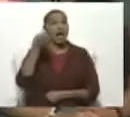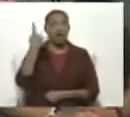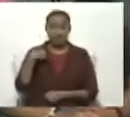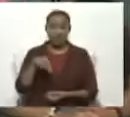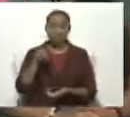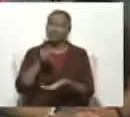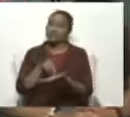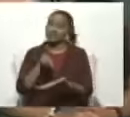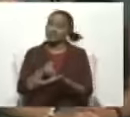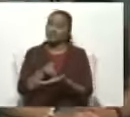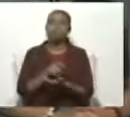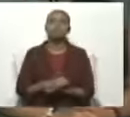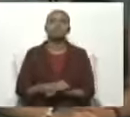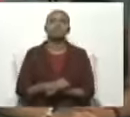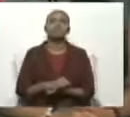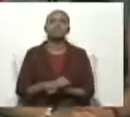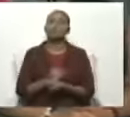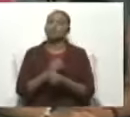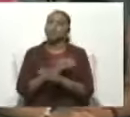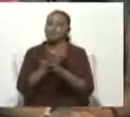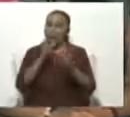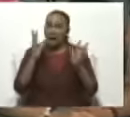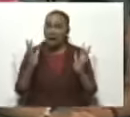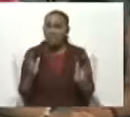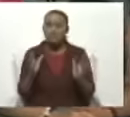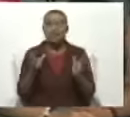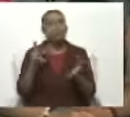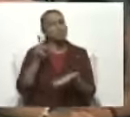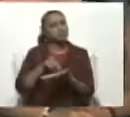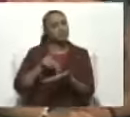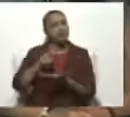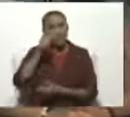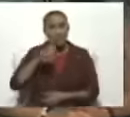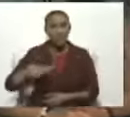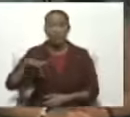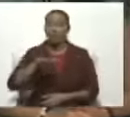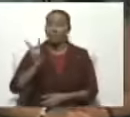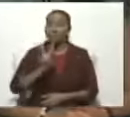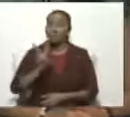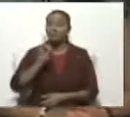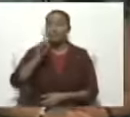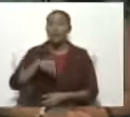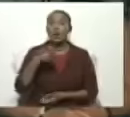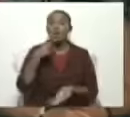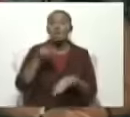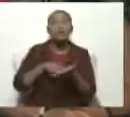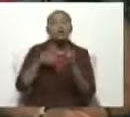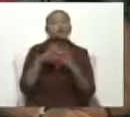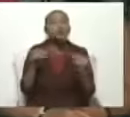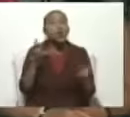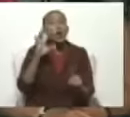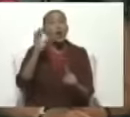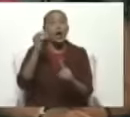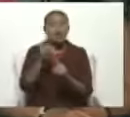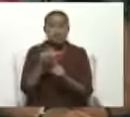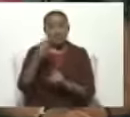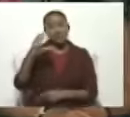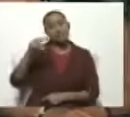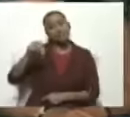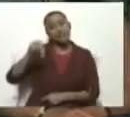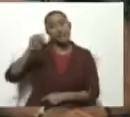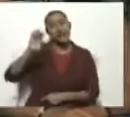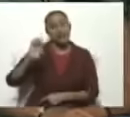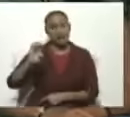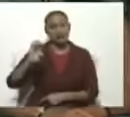simulacro electoral. Hubo una amplia participación del pueblo venezolano. Además, se cumplieron con todos los objetivos planteados por el Consejo Nacional Electoral.